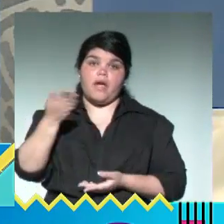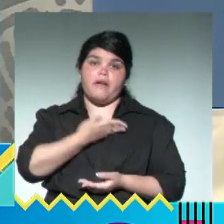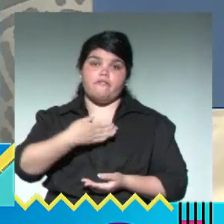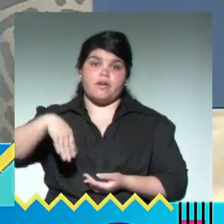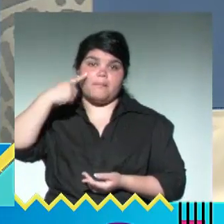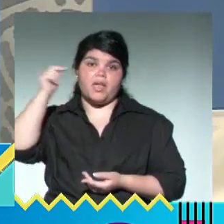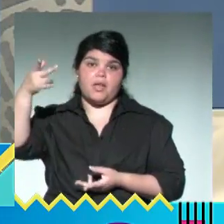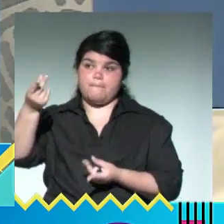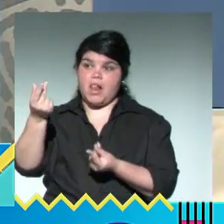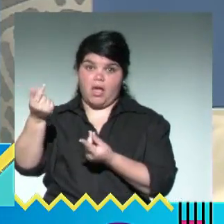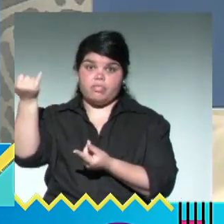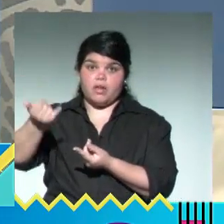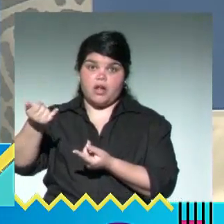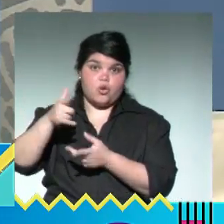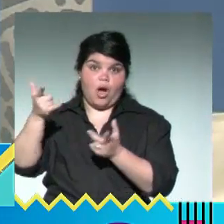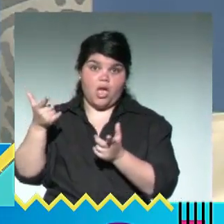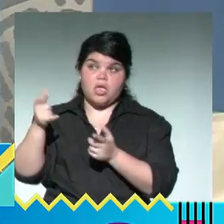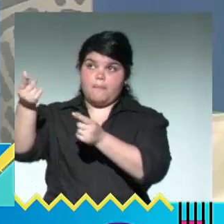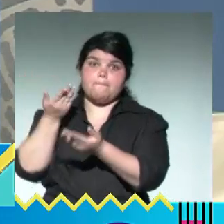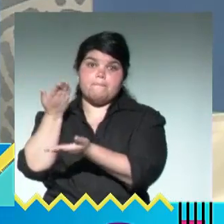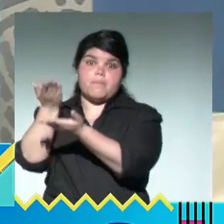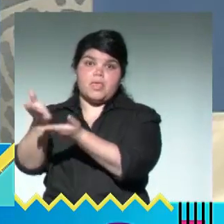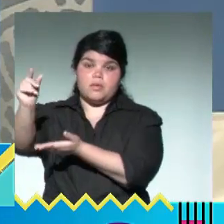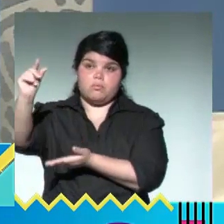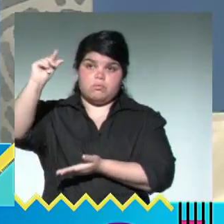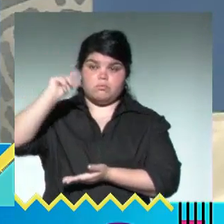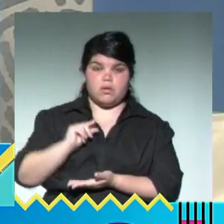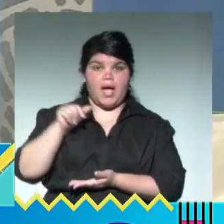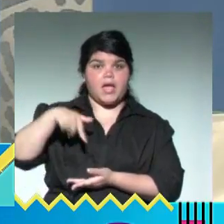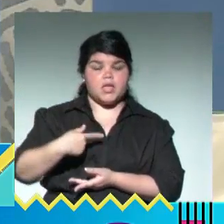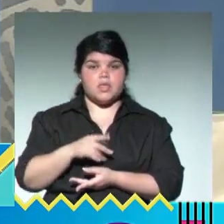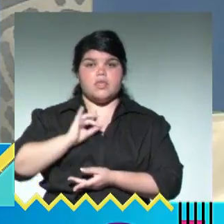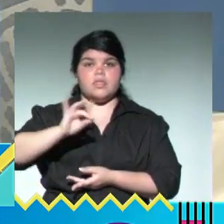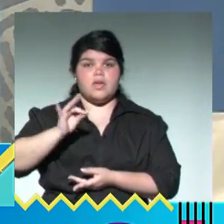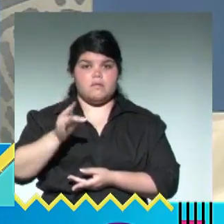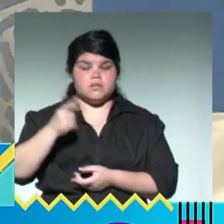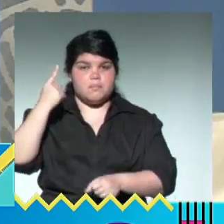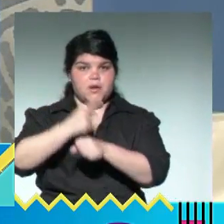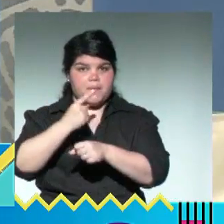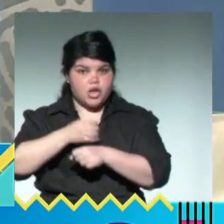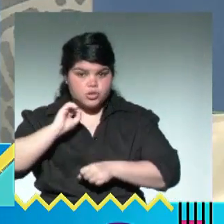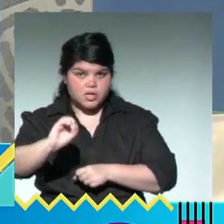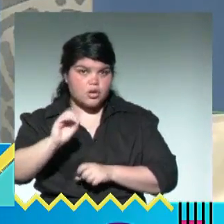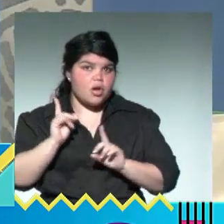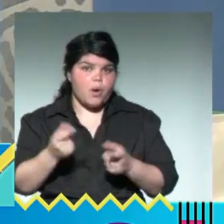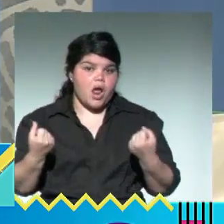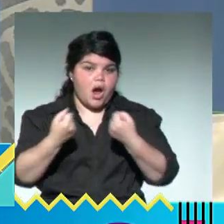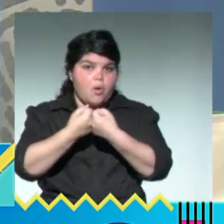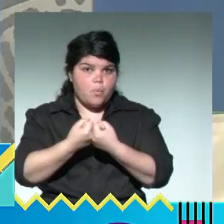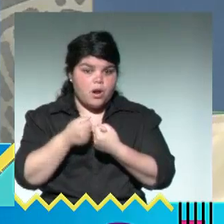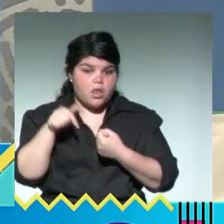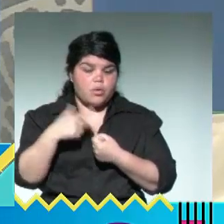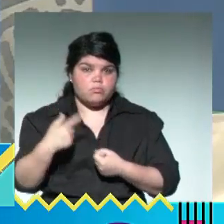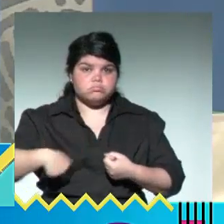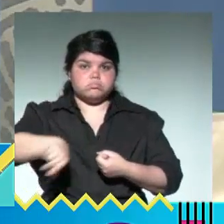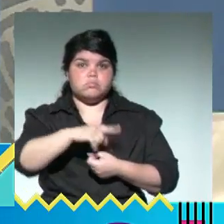que no tenemos y hagamos un ajuste mínimamente primario, de déficit primario cero, con cierto consenso, para decir,